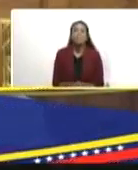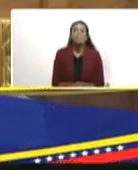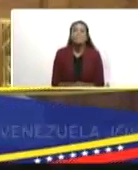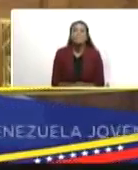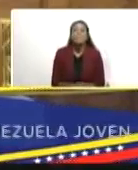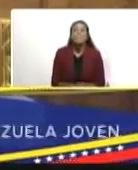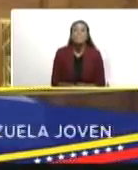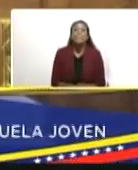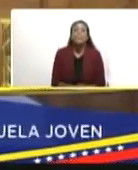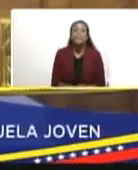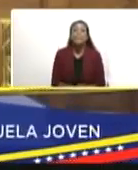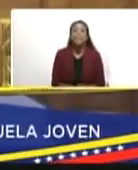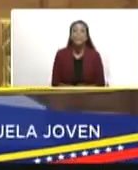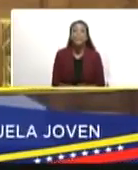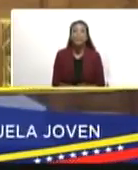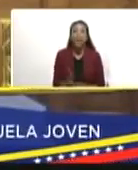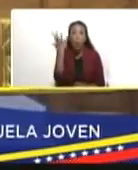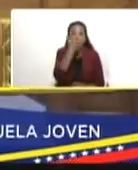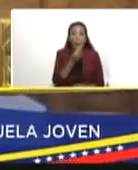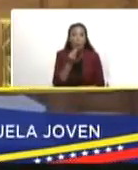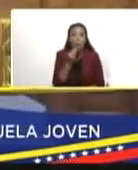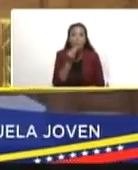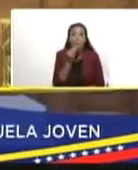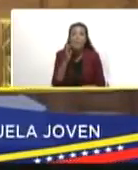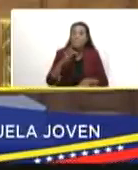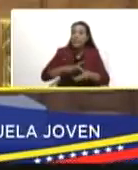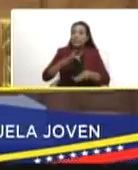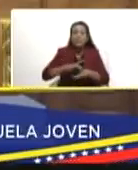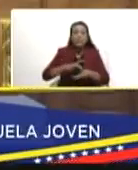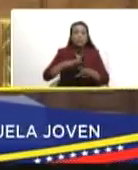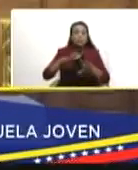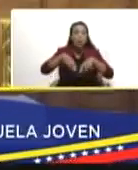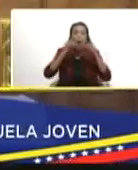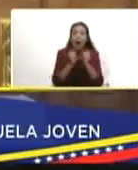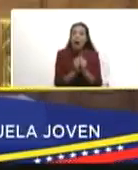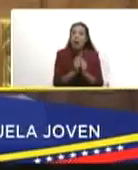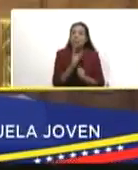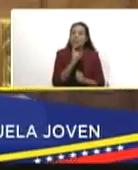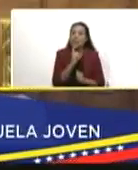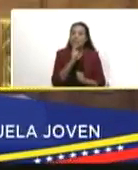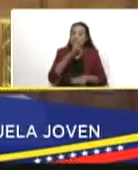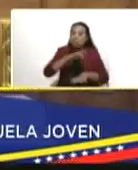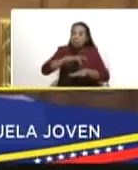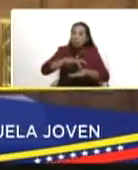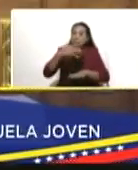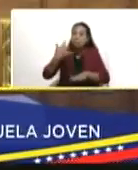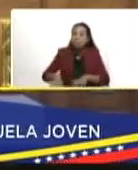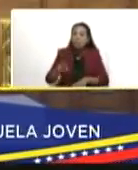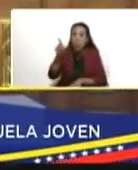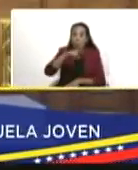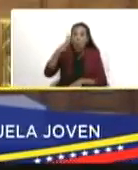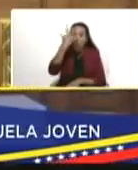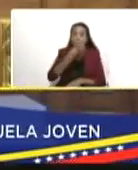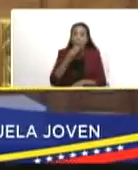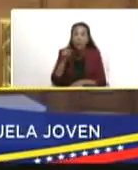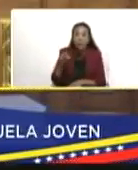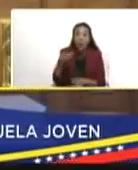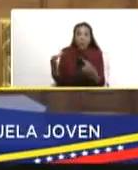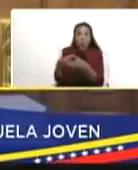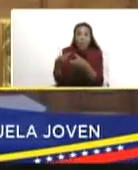más nuestra juventud fue la más tocada por la guerra y en nuestra